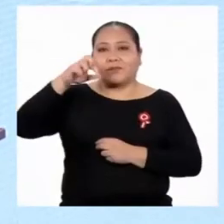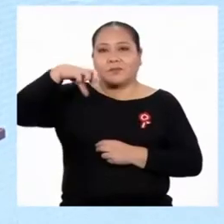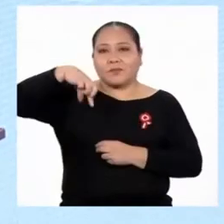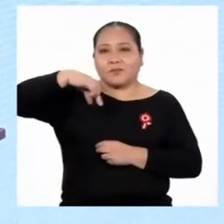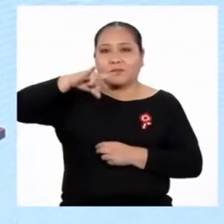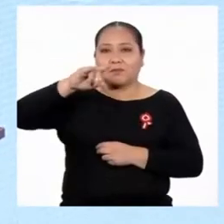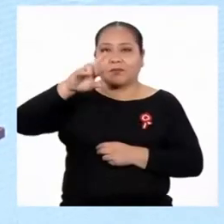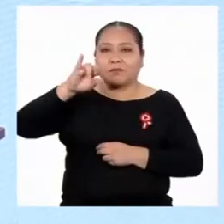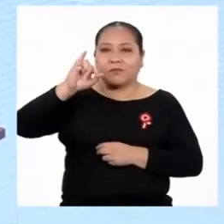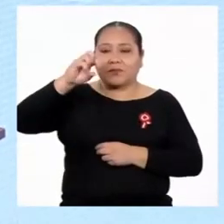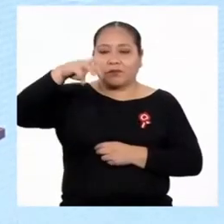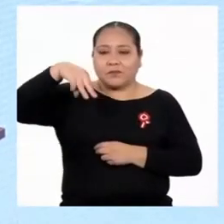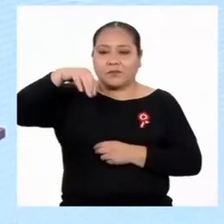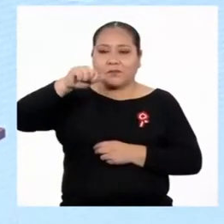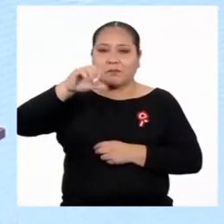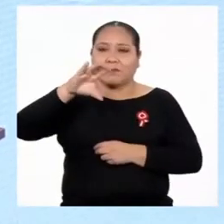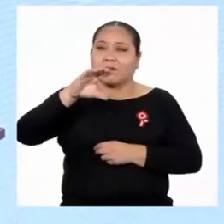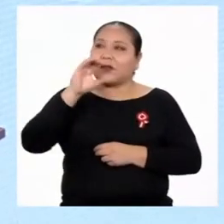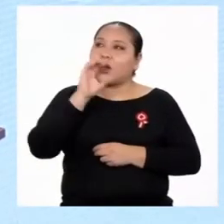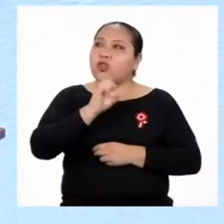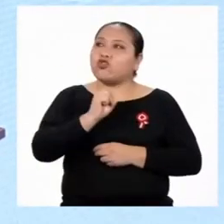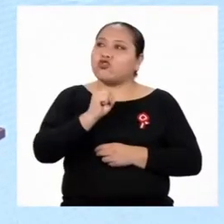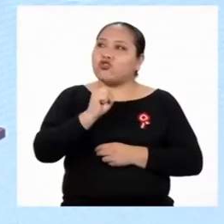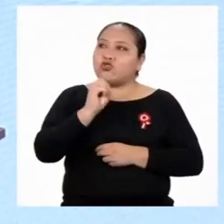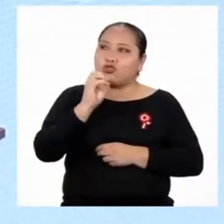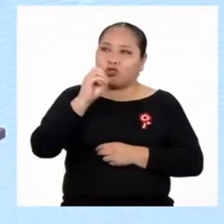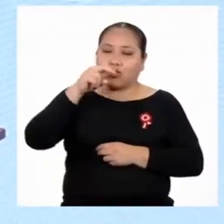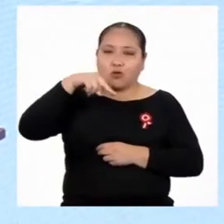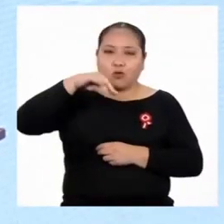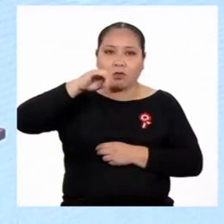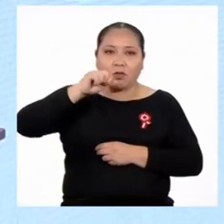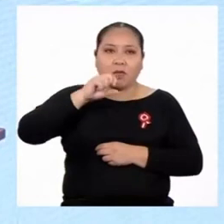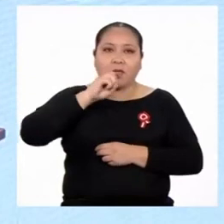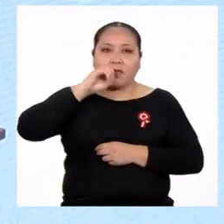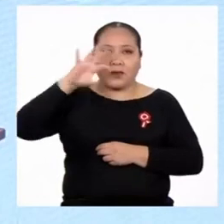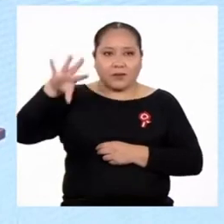envía Sonia, que pregunta lo siguiente.